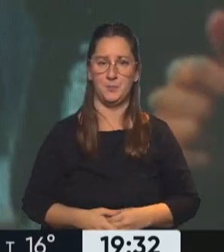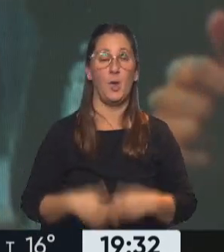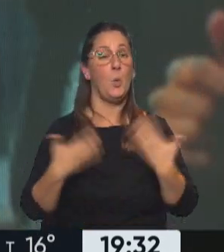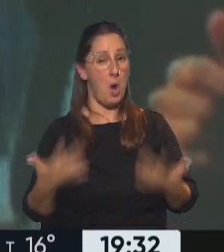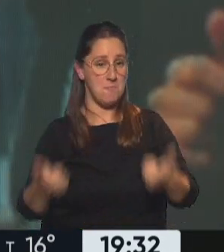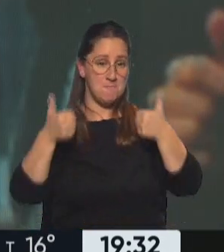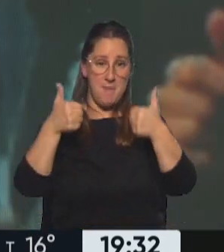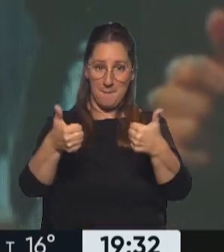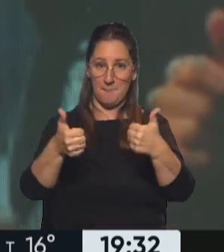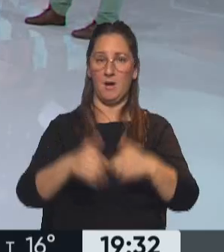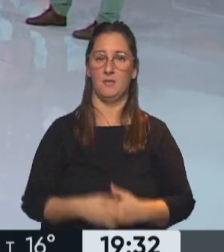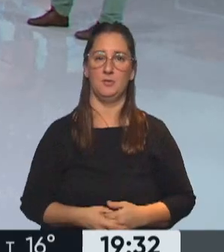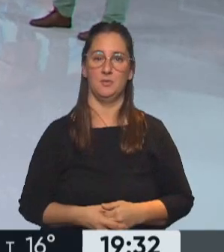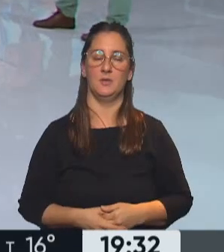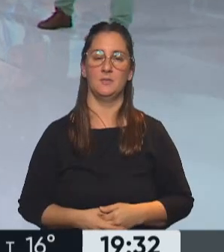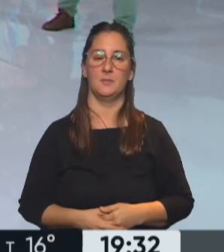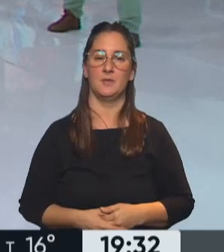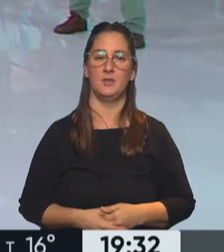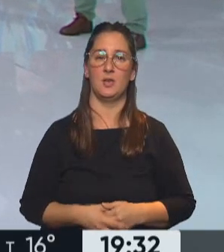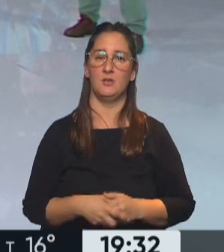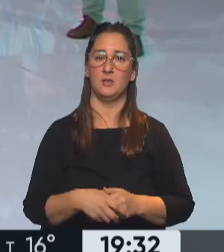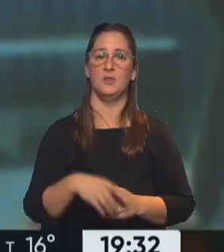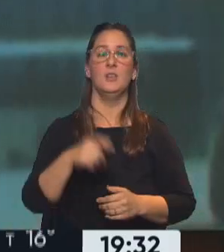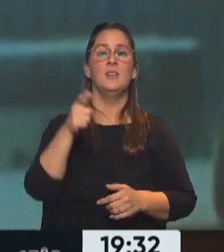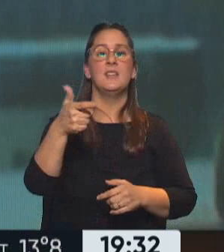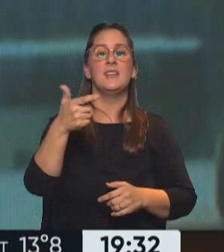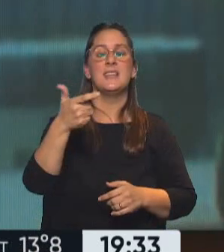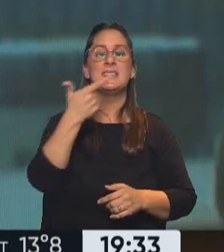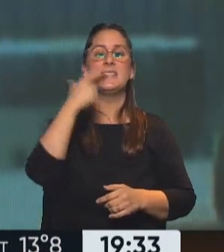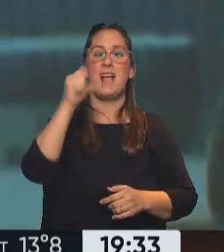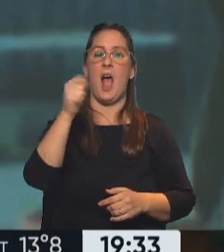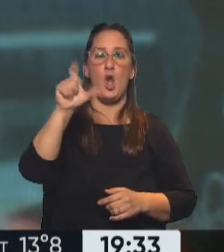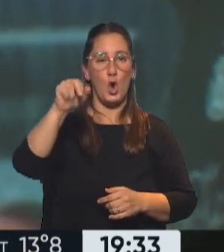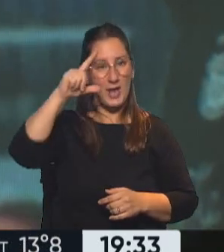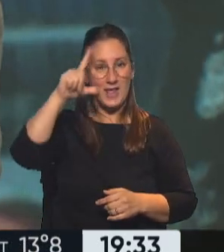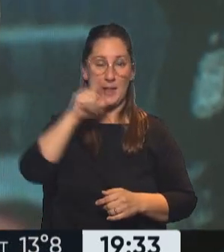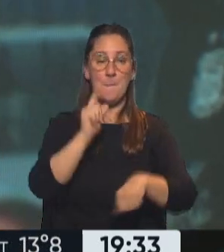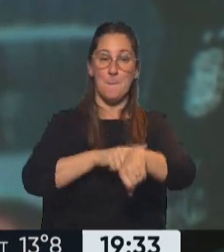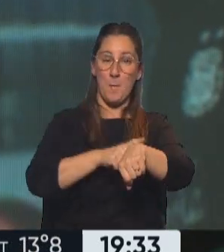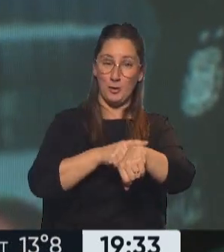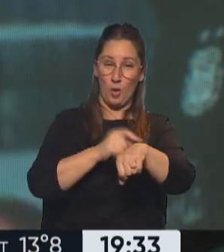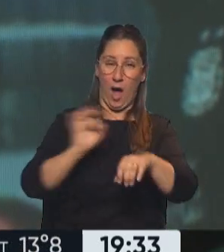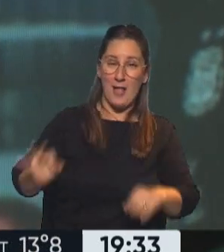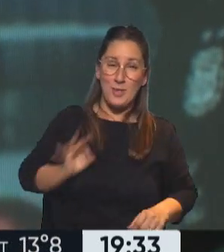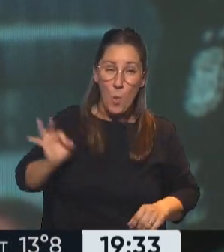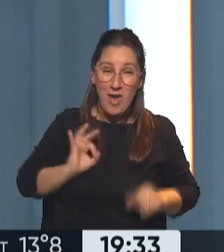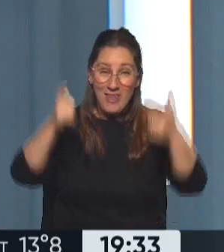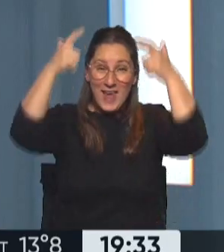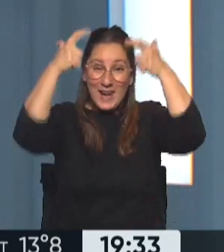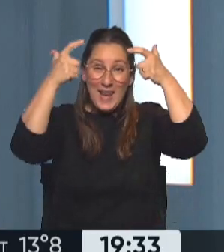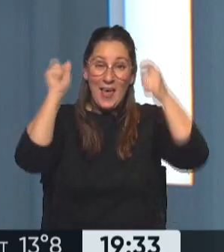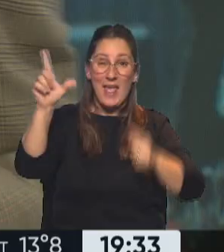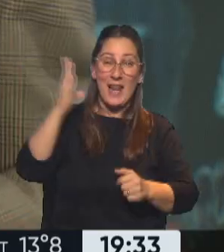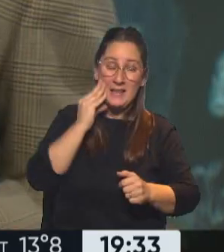Bueno, fenómeno. La escaloneta. Le digo, los años de años de la reina no son nada.